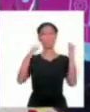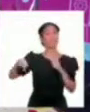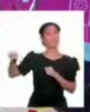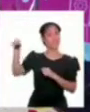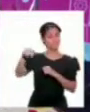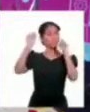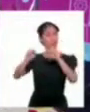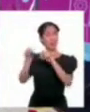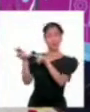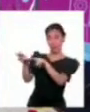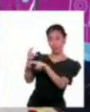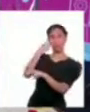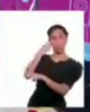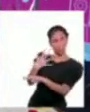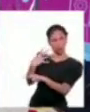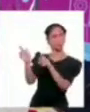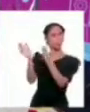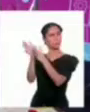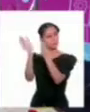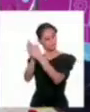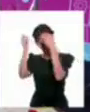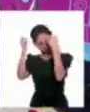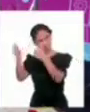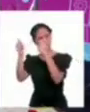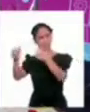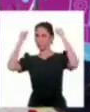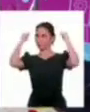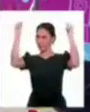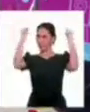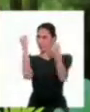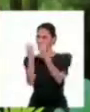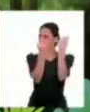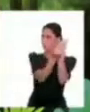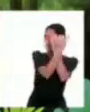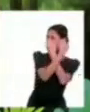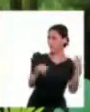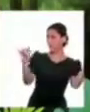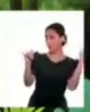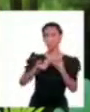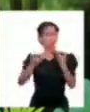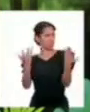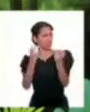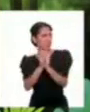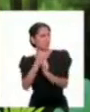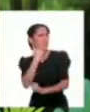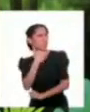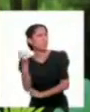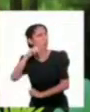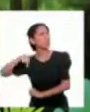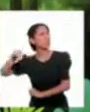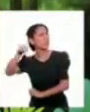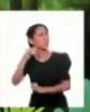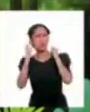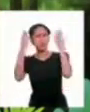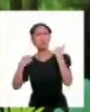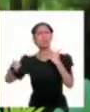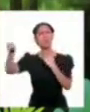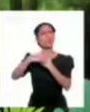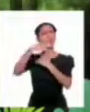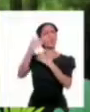y rendirles un gran homenaje por colaborar en el logro de nuestra independencia. ¿Y qué habrá pasado con ellas después de la guerra